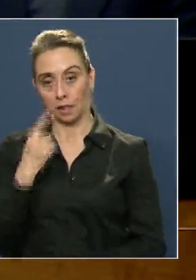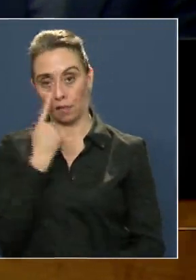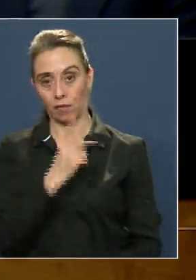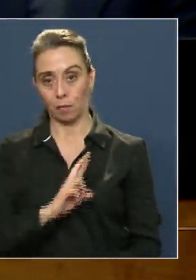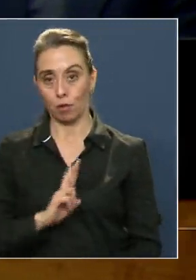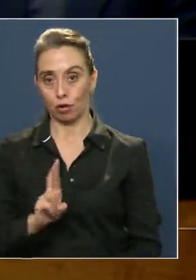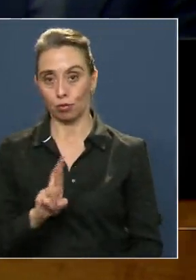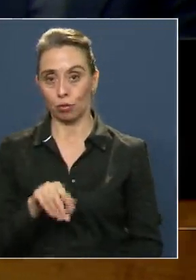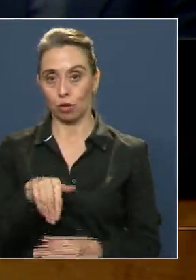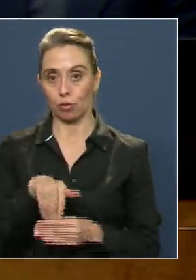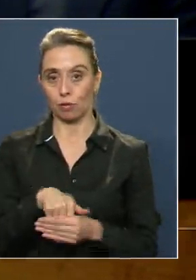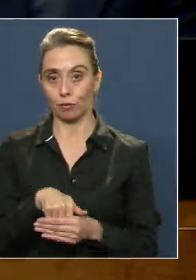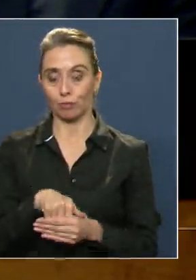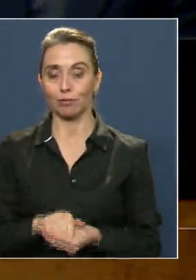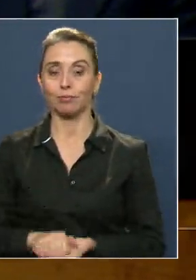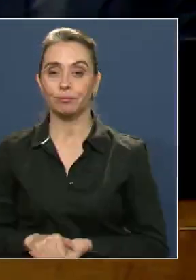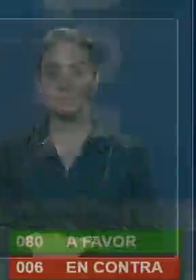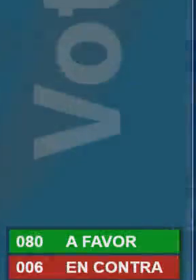Resultado de la votación.